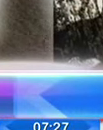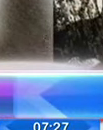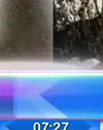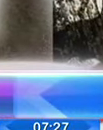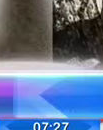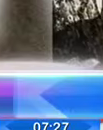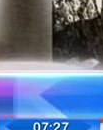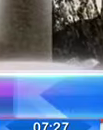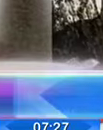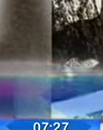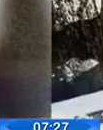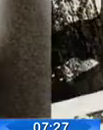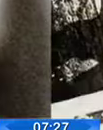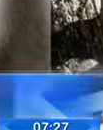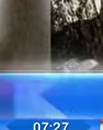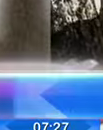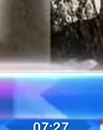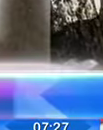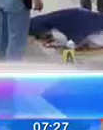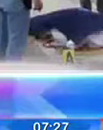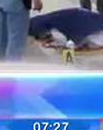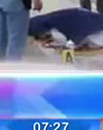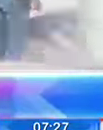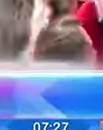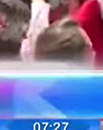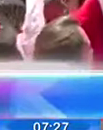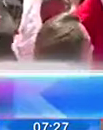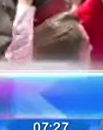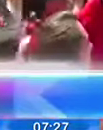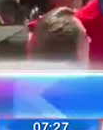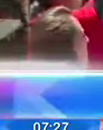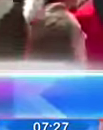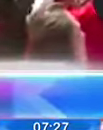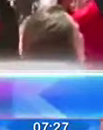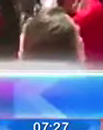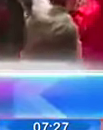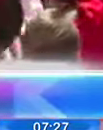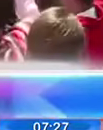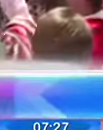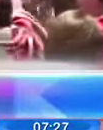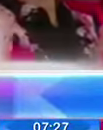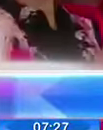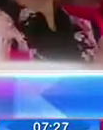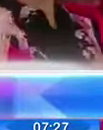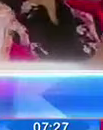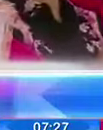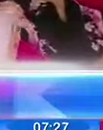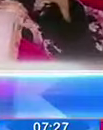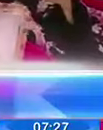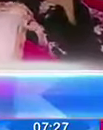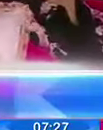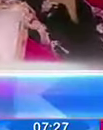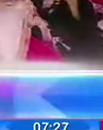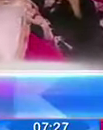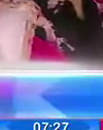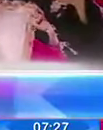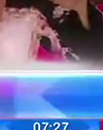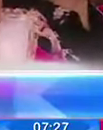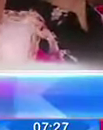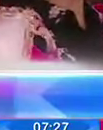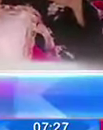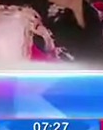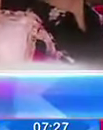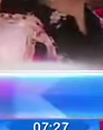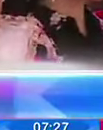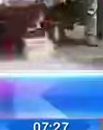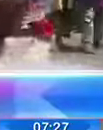río Esmeraldas. Además, les contaremos que el presidente Moreno y su esposa asistieron a la fiesta de la Mama Negra en La Tacunga.